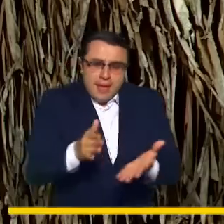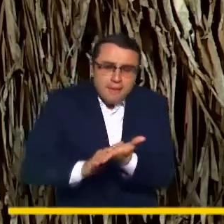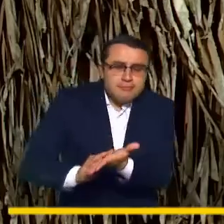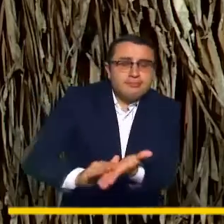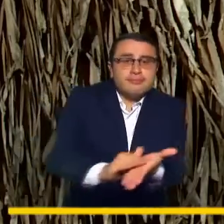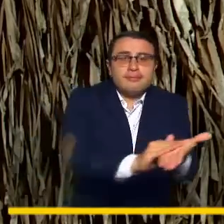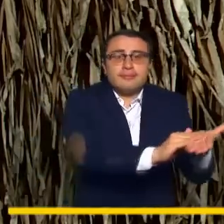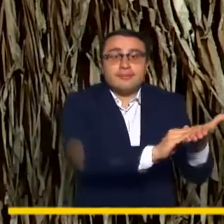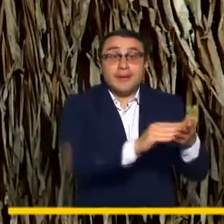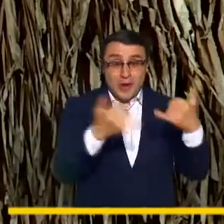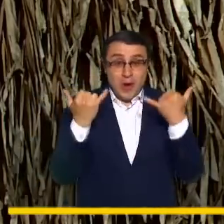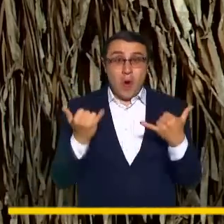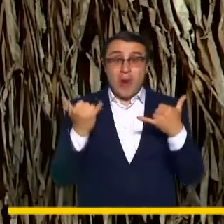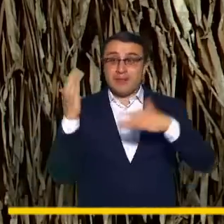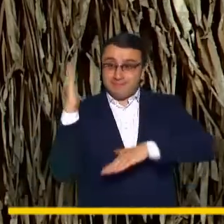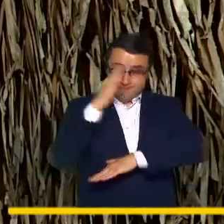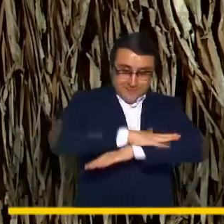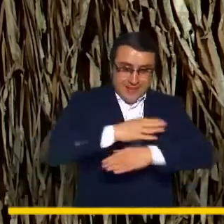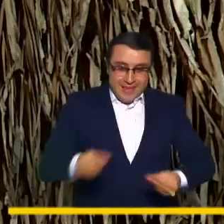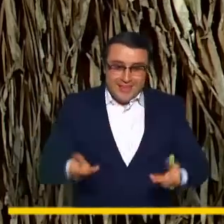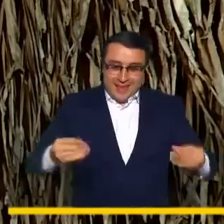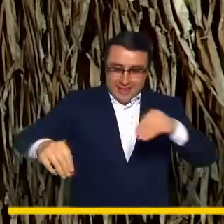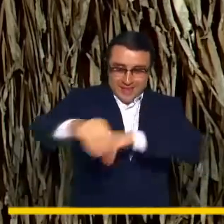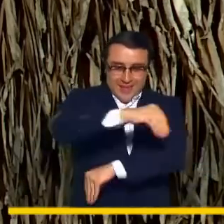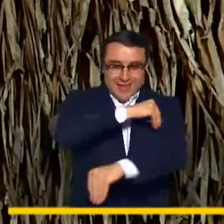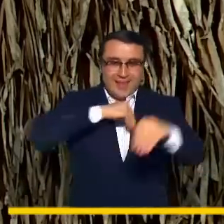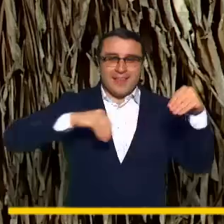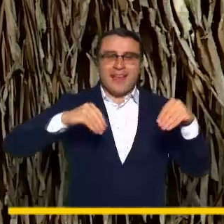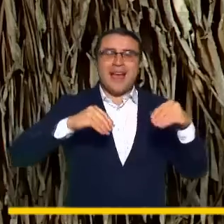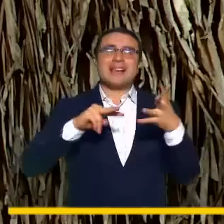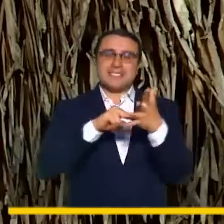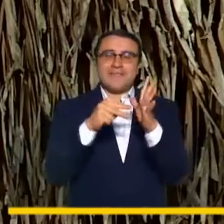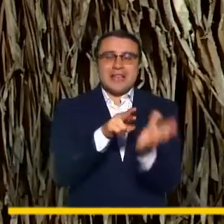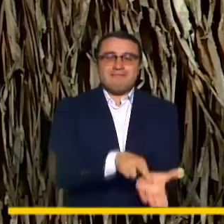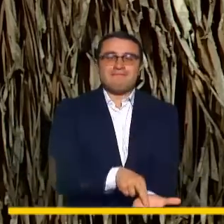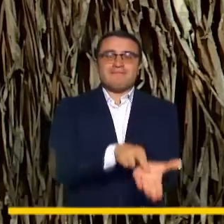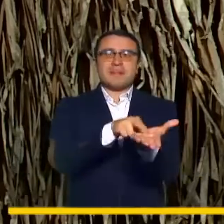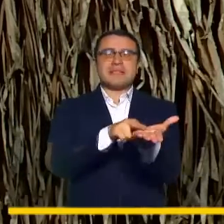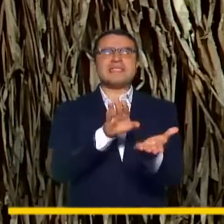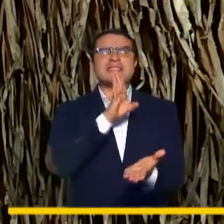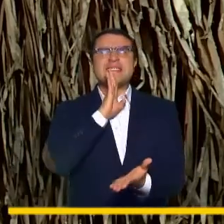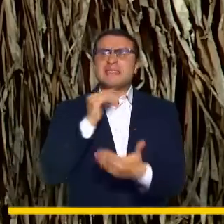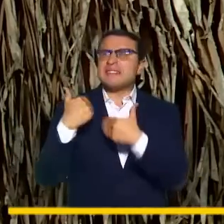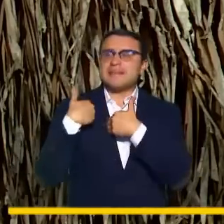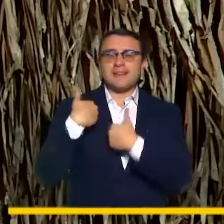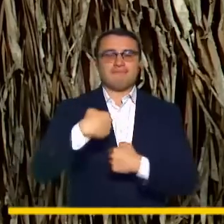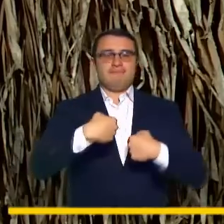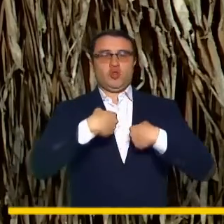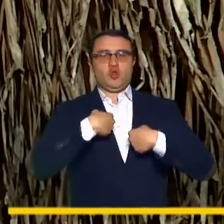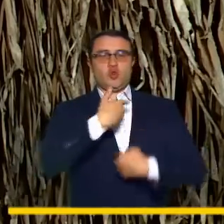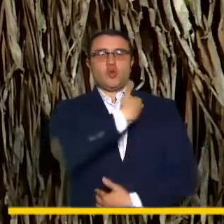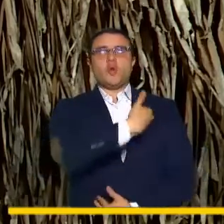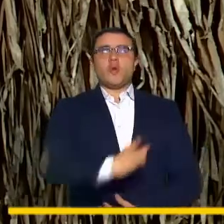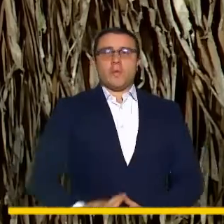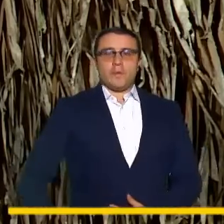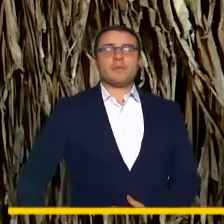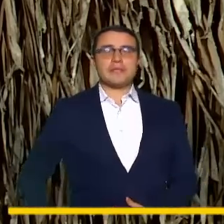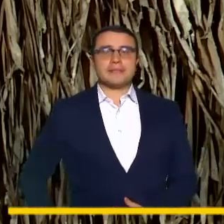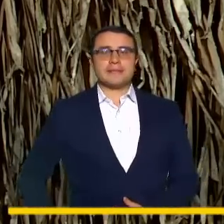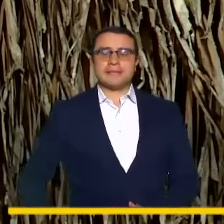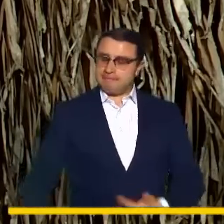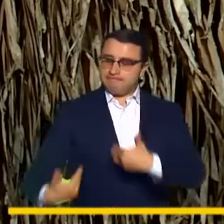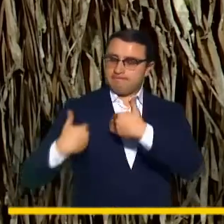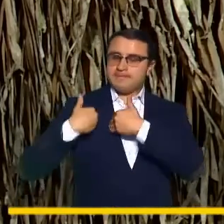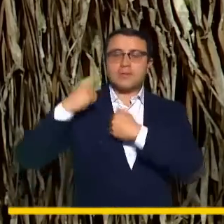es, lo ejerce un presidente, el actual, lo ejerce un